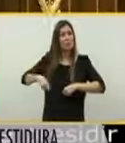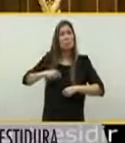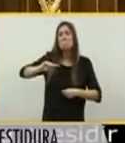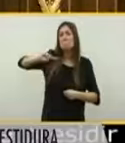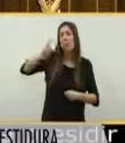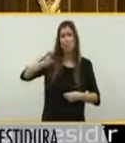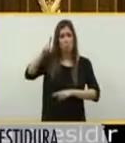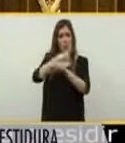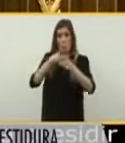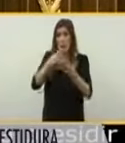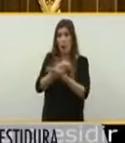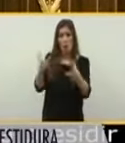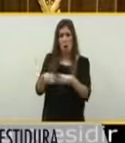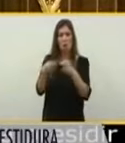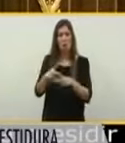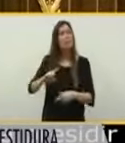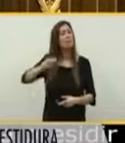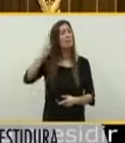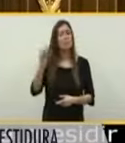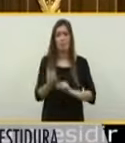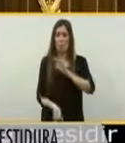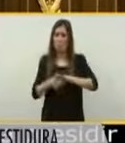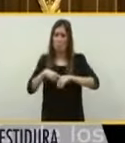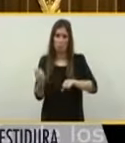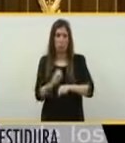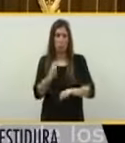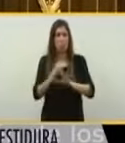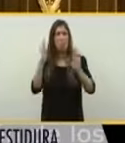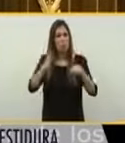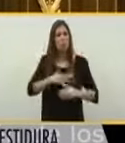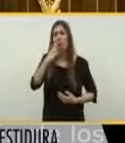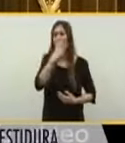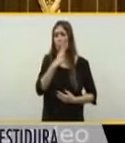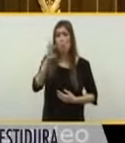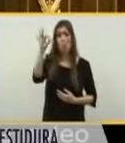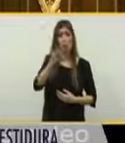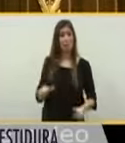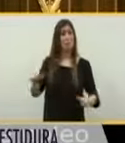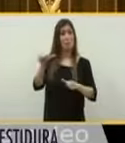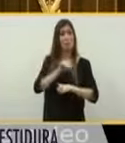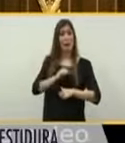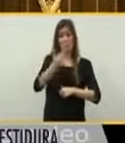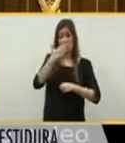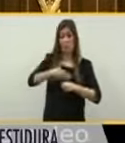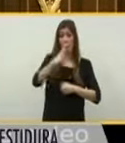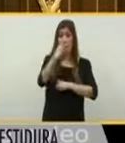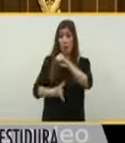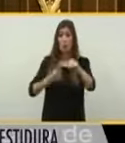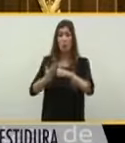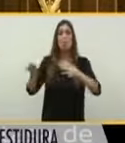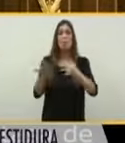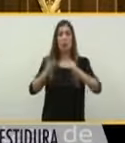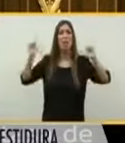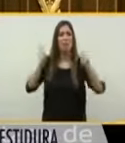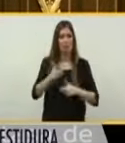los españoles, que es la creación de empleo, con el compromiso de reducir la tasa de paro en 4 años a la mitad y también con un